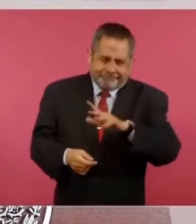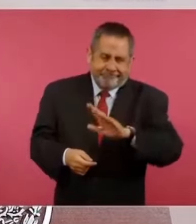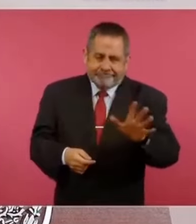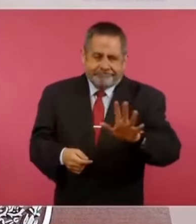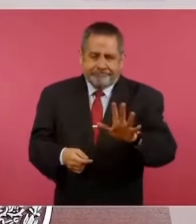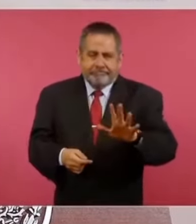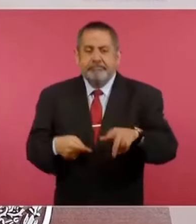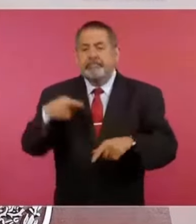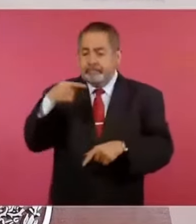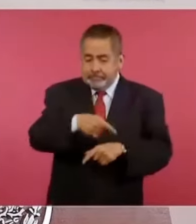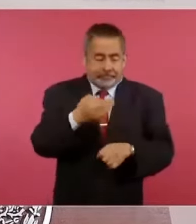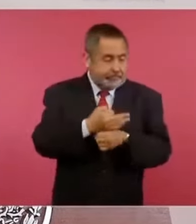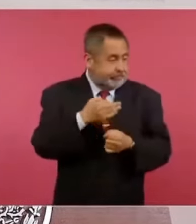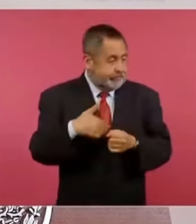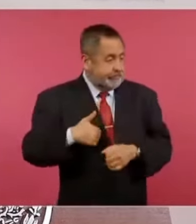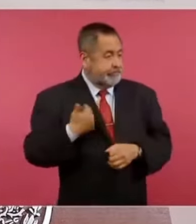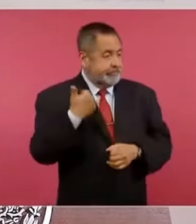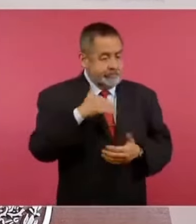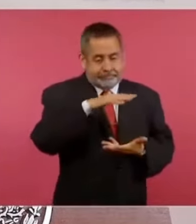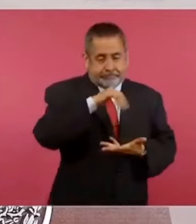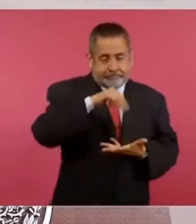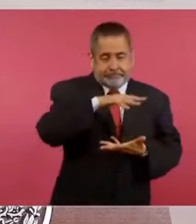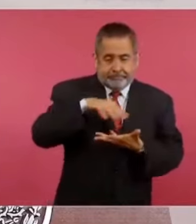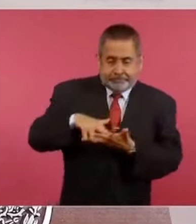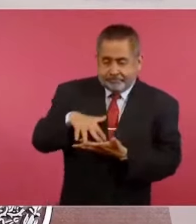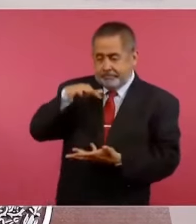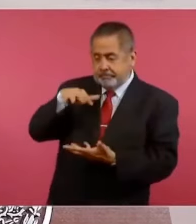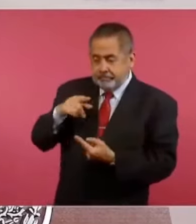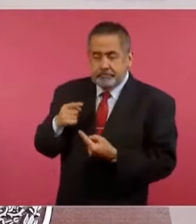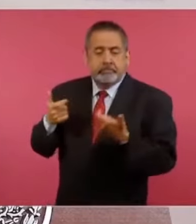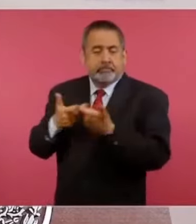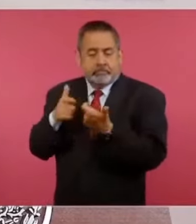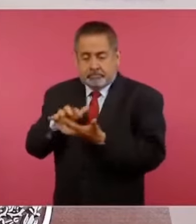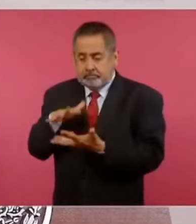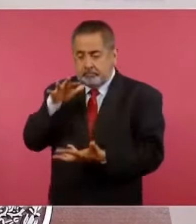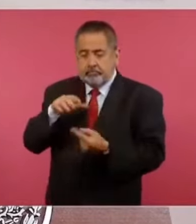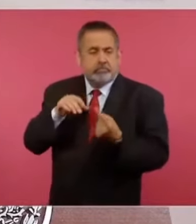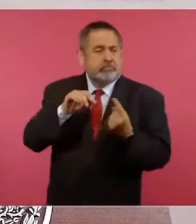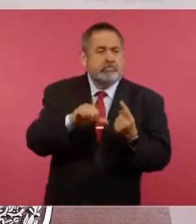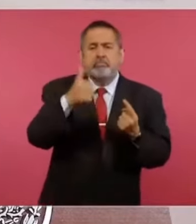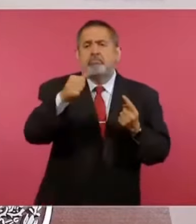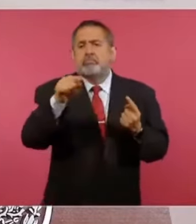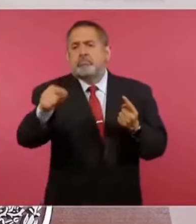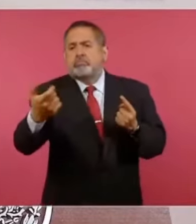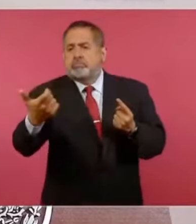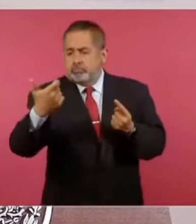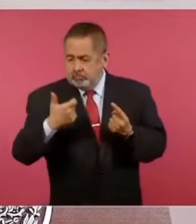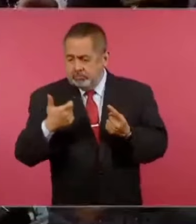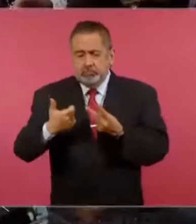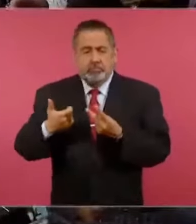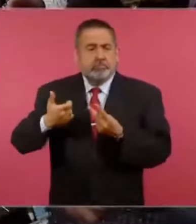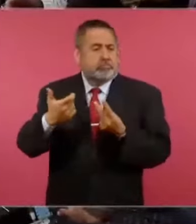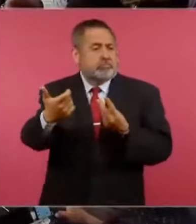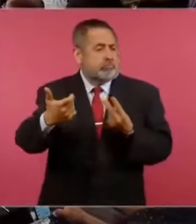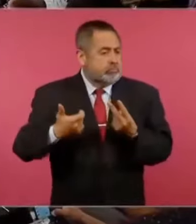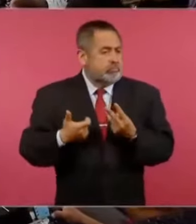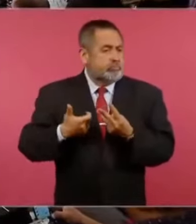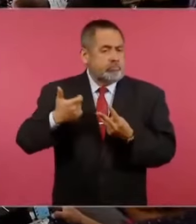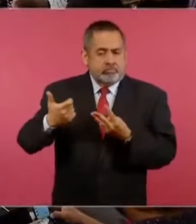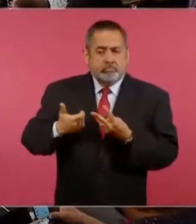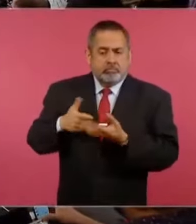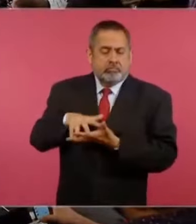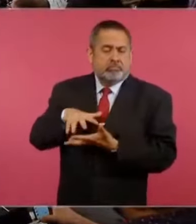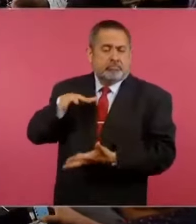van a permitir, como lo ha dicho el presidente, ser una de las fuentes de financiamiento del fondo, no la única, pero sí ahorita la más